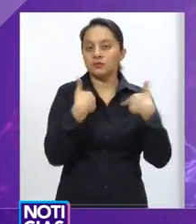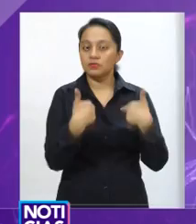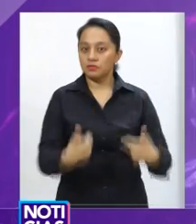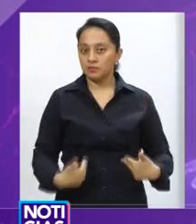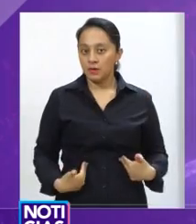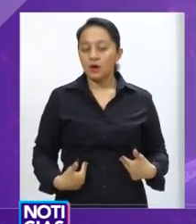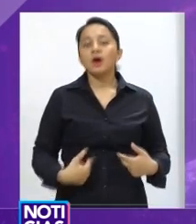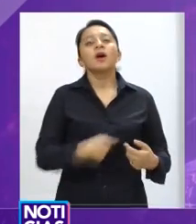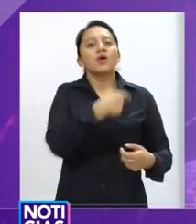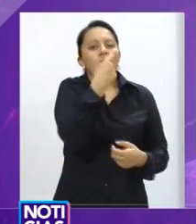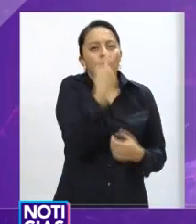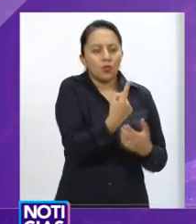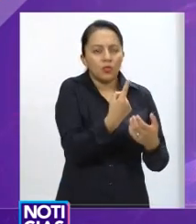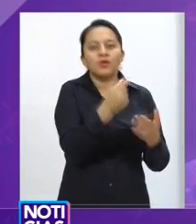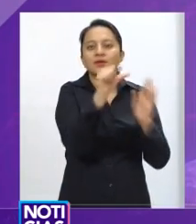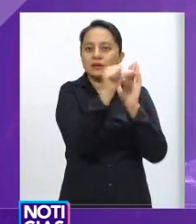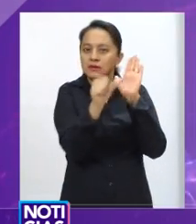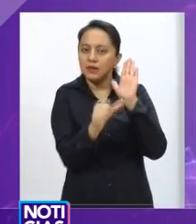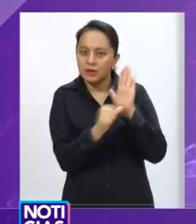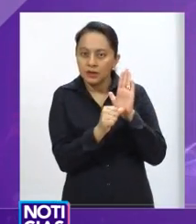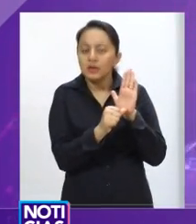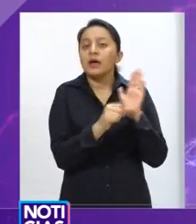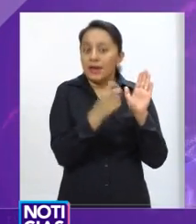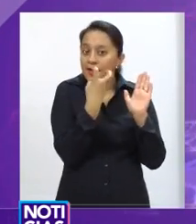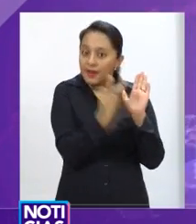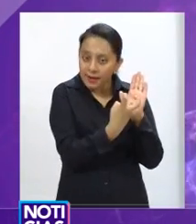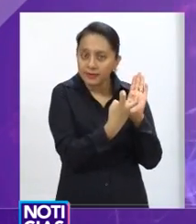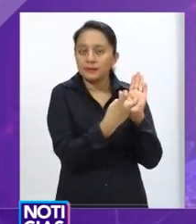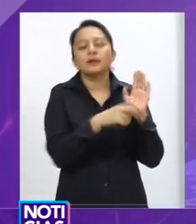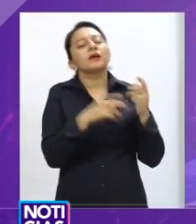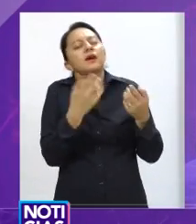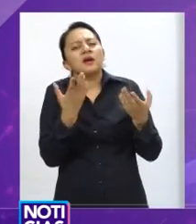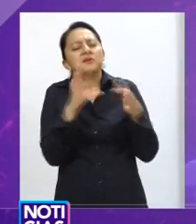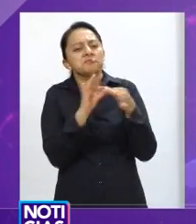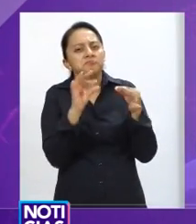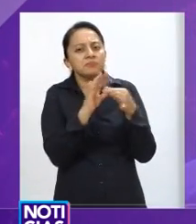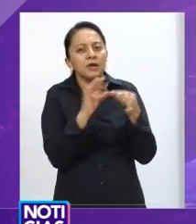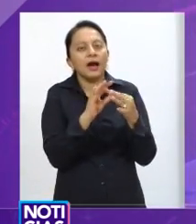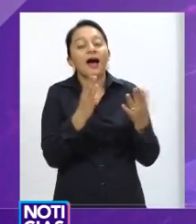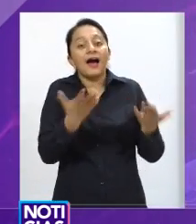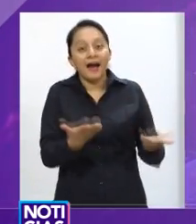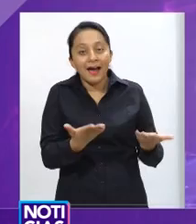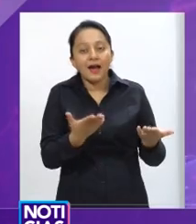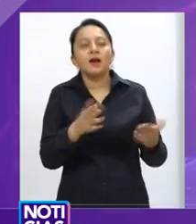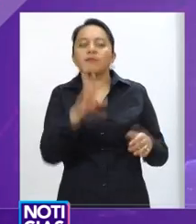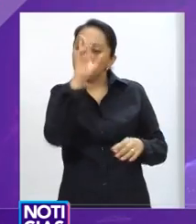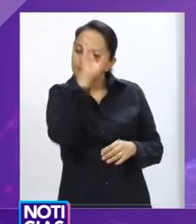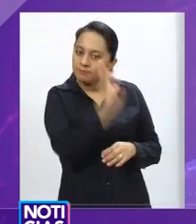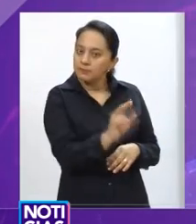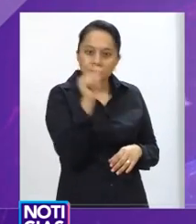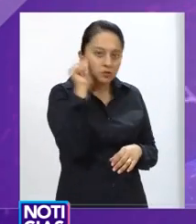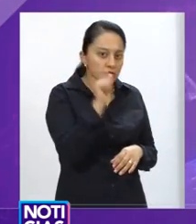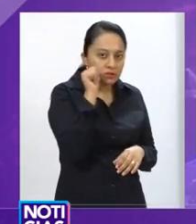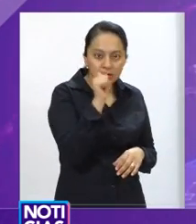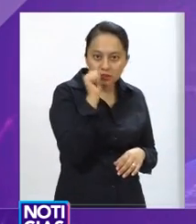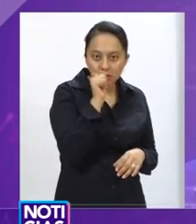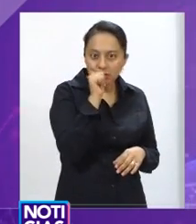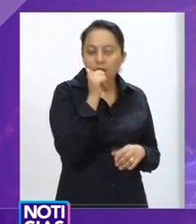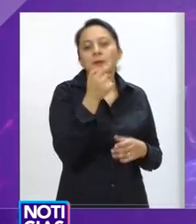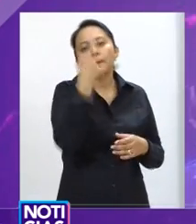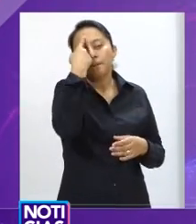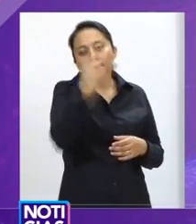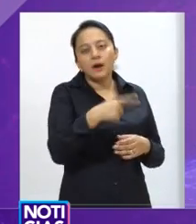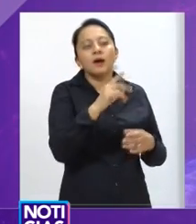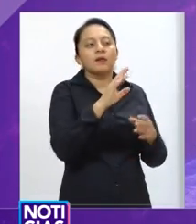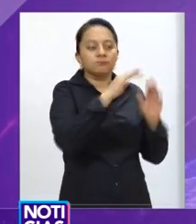formento ala y tolerancia conectó a la legalidad y evidentemente las